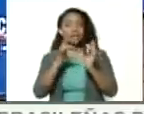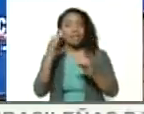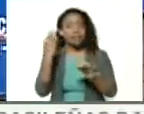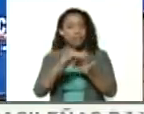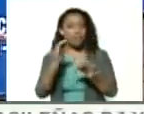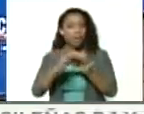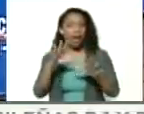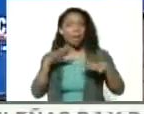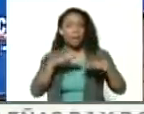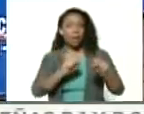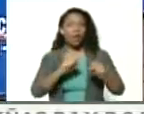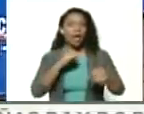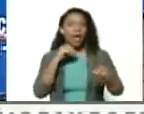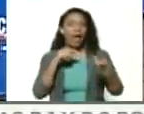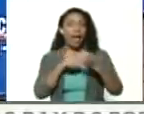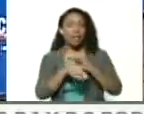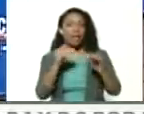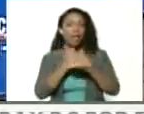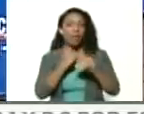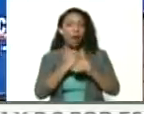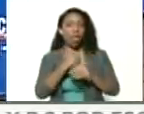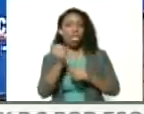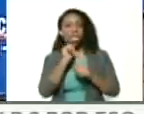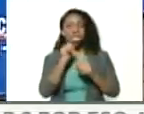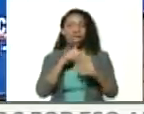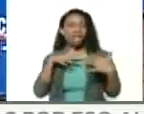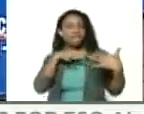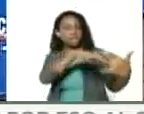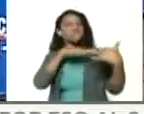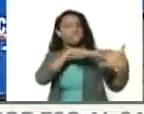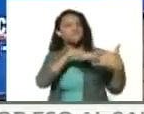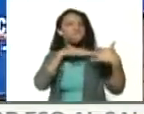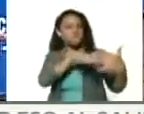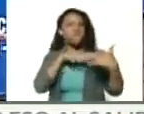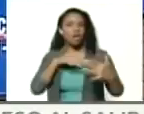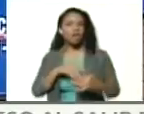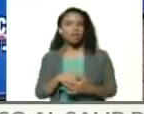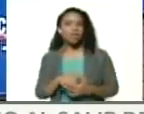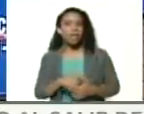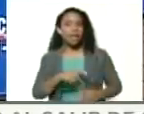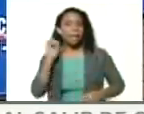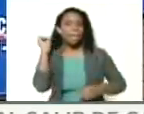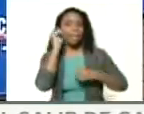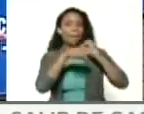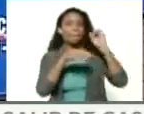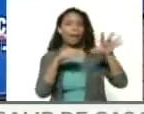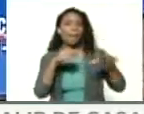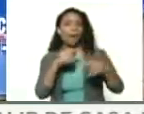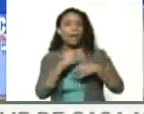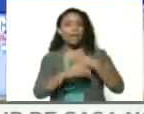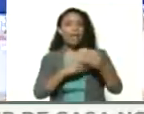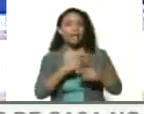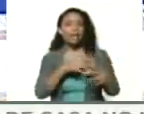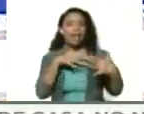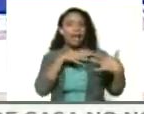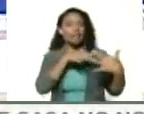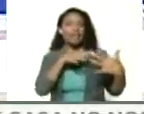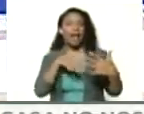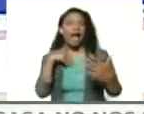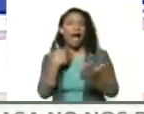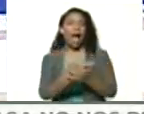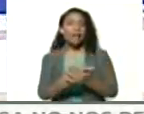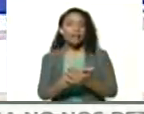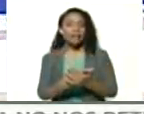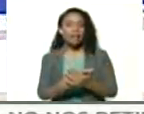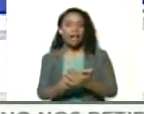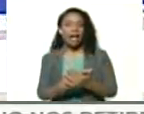imperialismo entra en una borrachera de guerra y bombardea y lleva la guerra a Afganistán hasta el